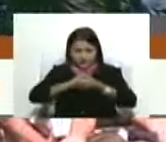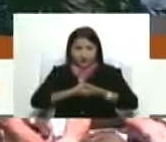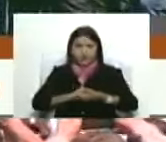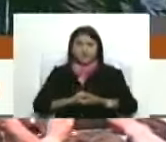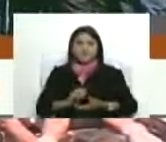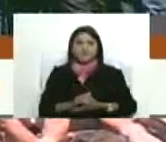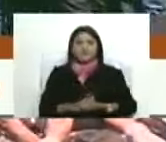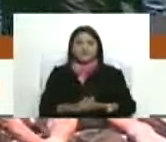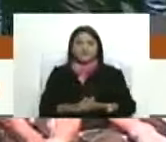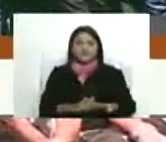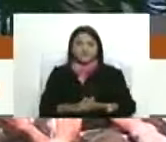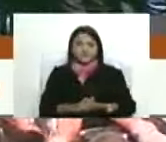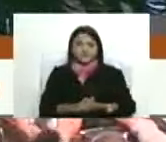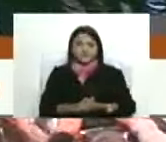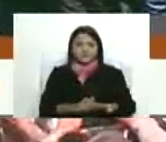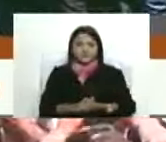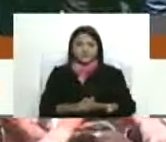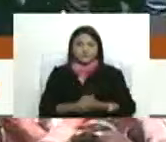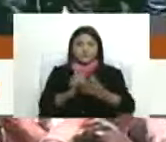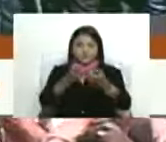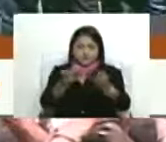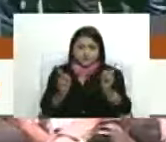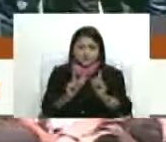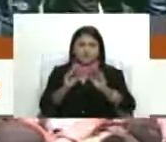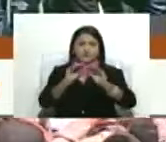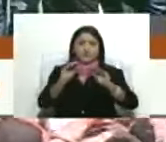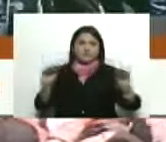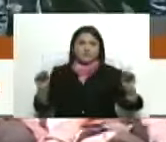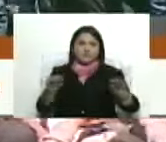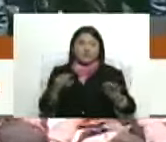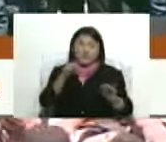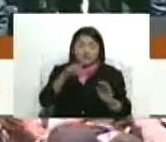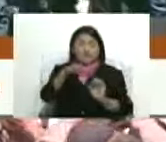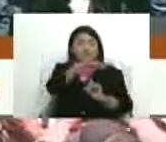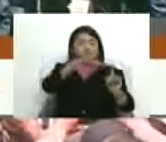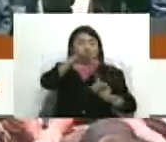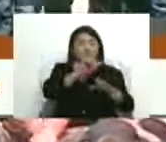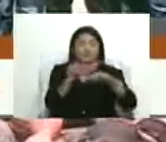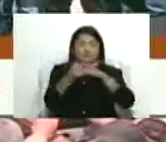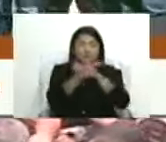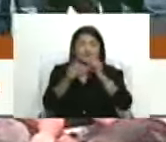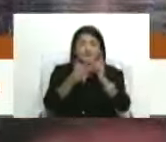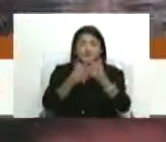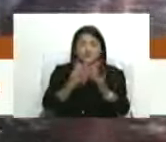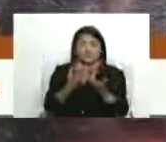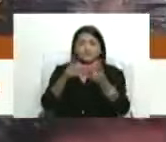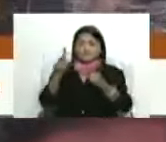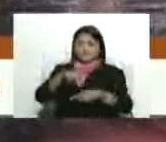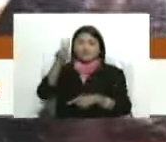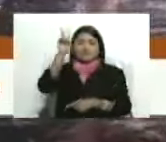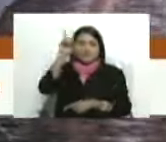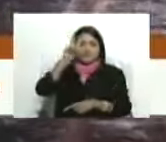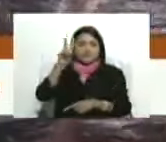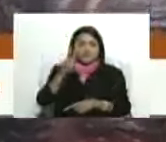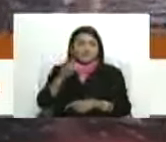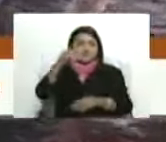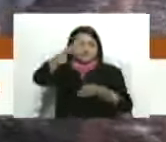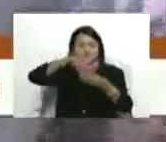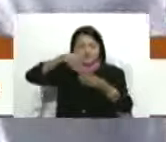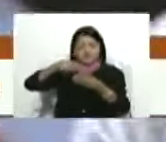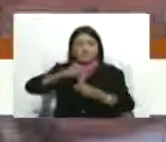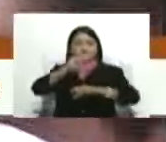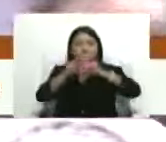queridos hermanos de Trujillo la que rebasó el vaso vela decidido ir a un referendo